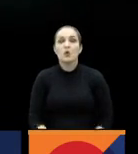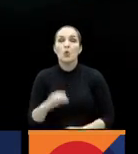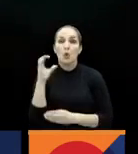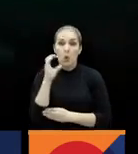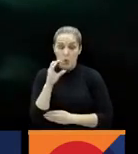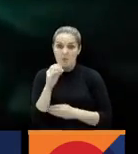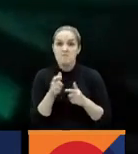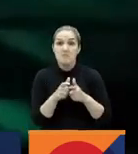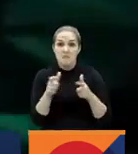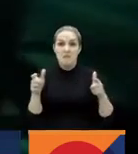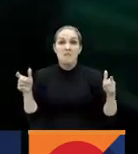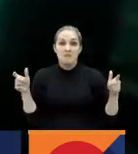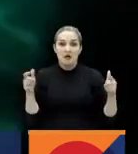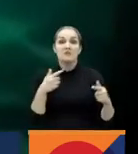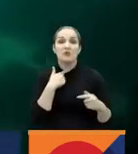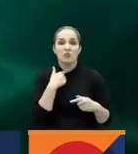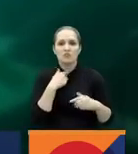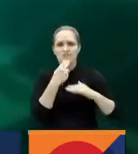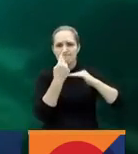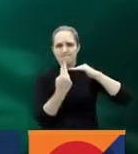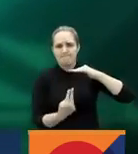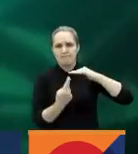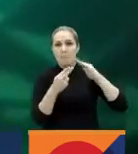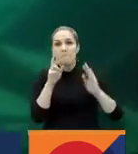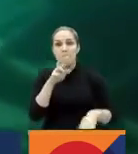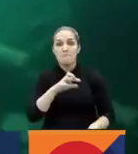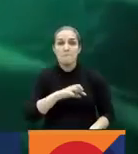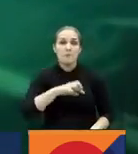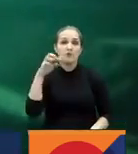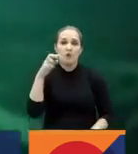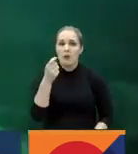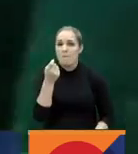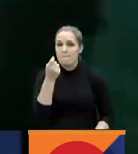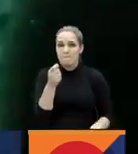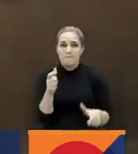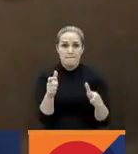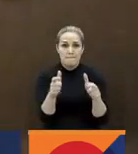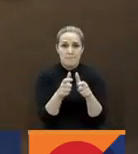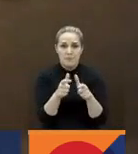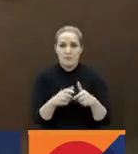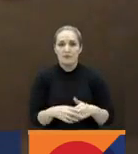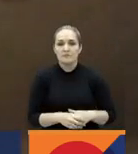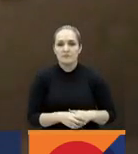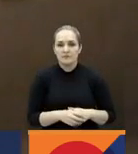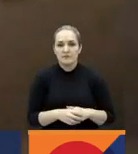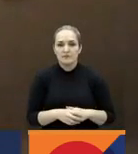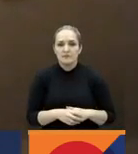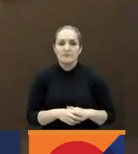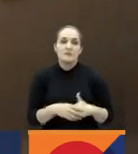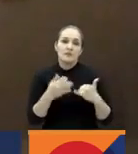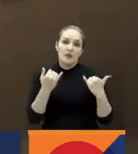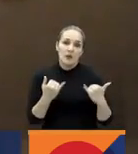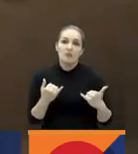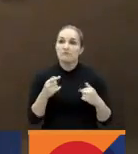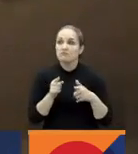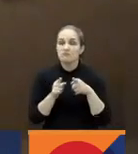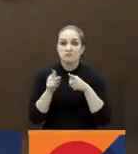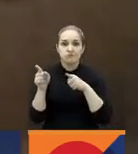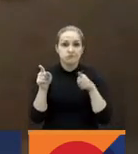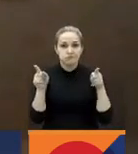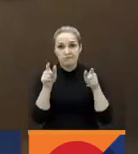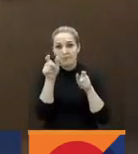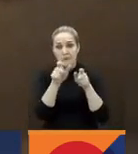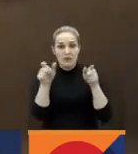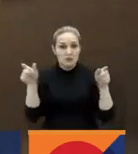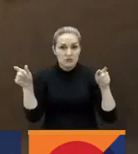apneísta a nivel aficionado, pero eso sí, a nivel profesional son muy pocos aquellos que se atreven. Gente que estemos compitiendo y que estemos como a un